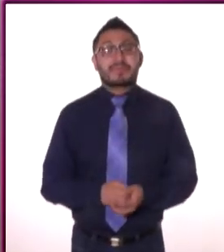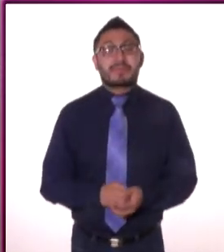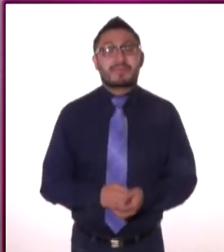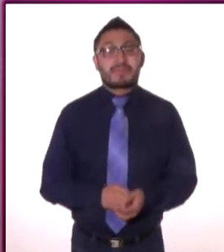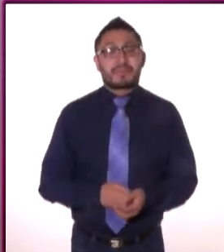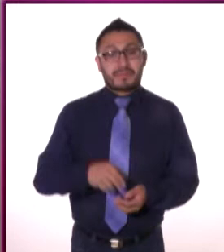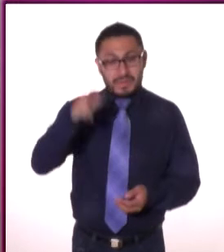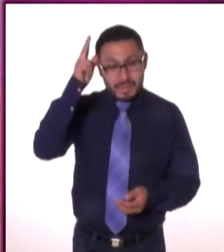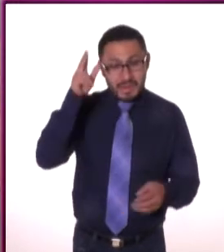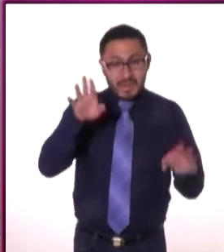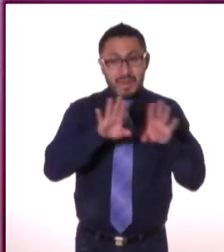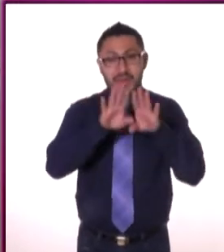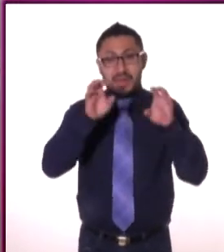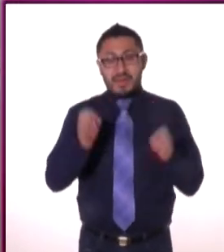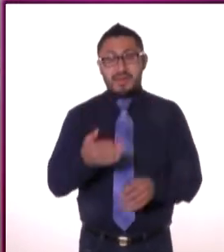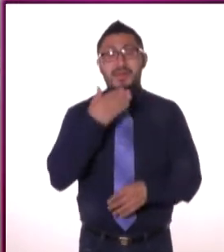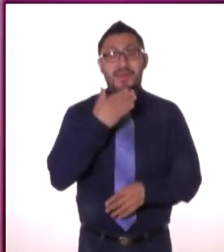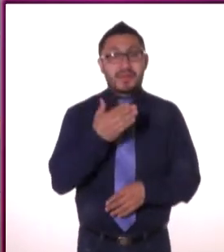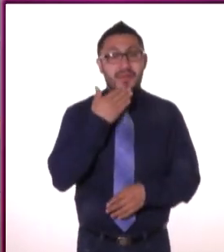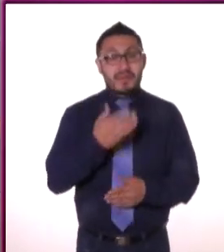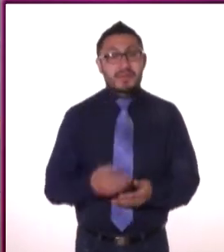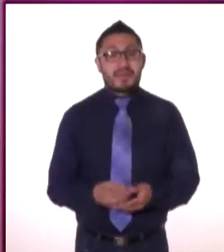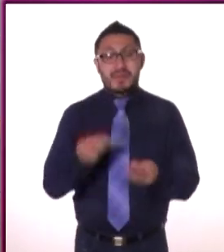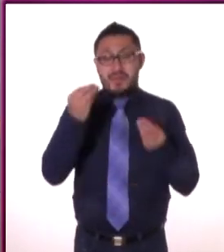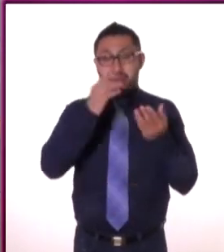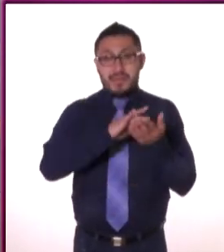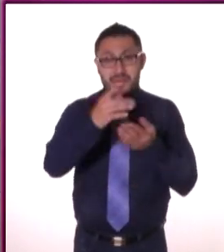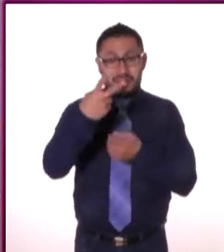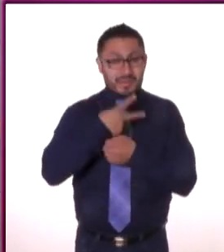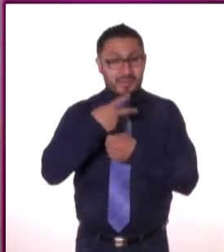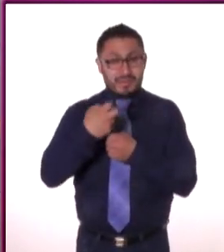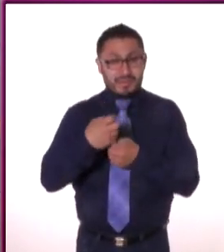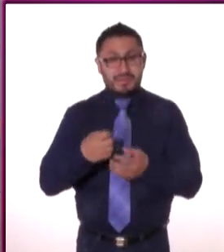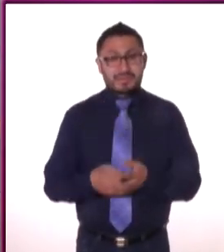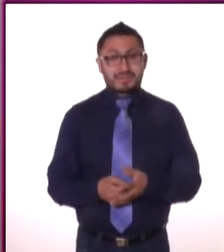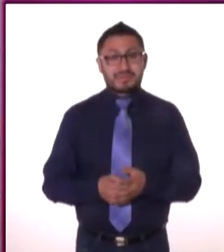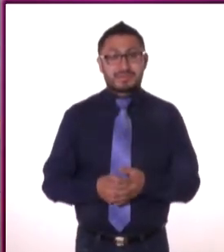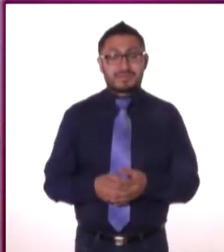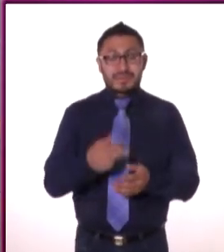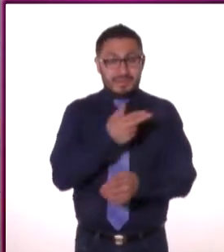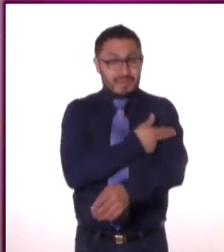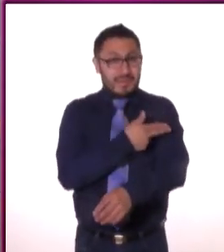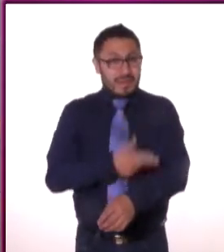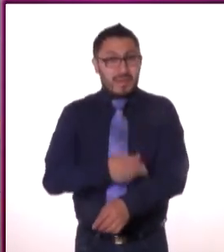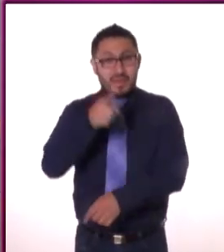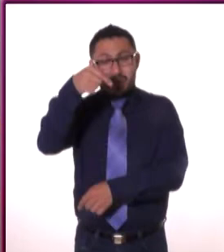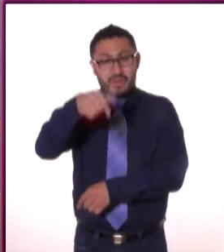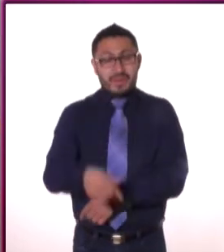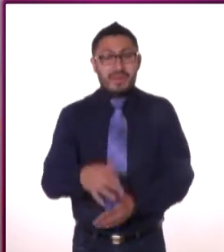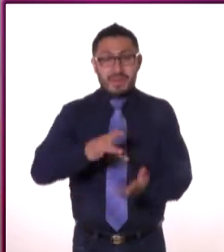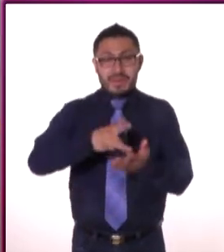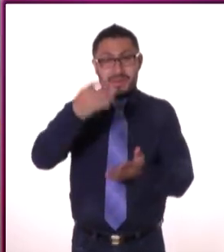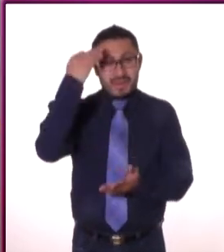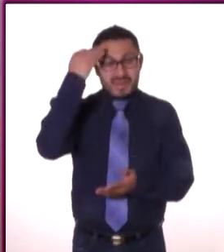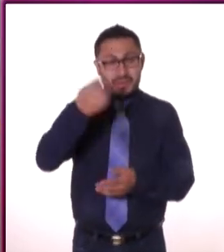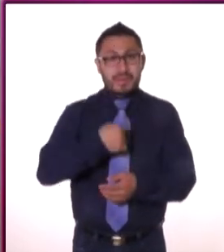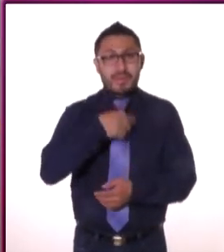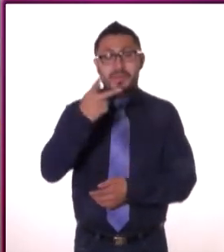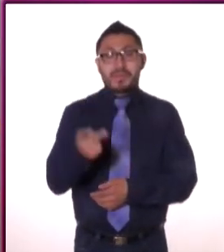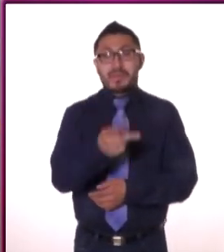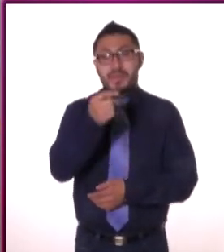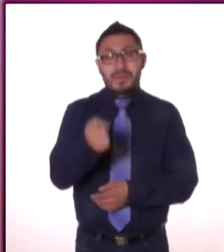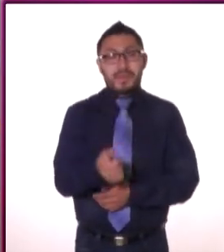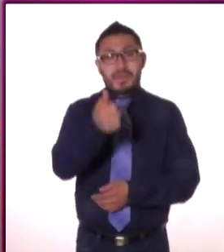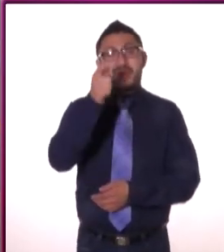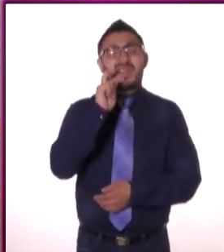Universidad Nacional Autónoma de México. Omar, ¿cómo estás? Muy bien. Muchas gracias por invitarme. Gracias, es un honor tenerte aquí. Gracias por tu tiempo.